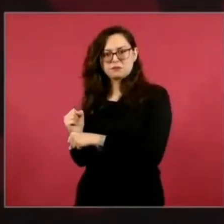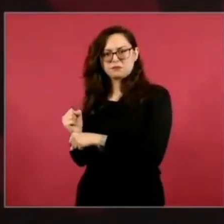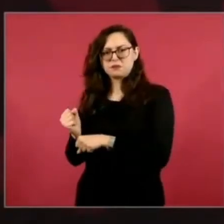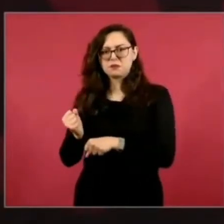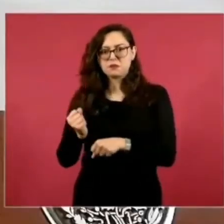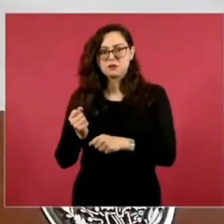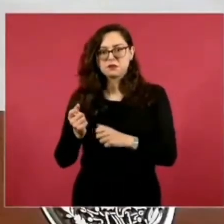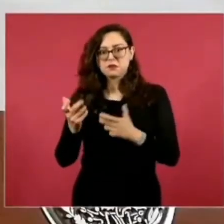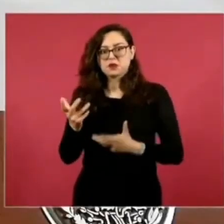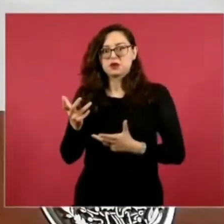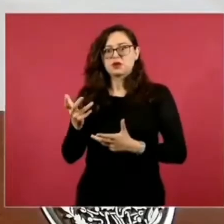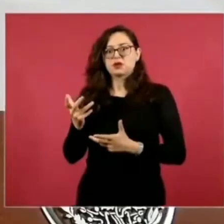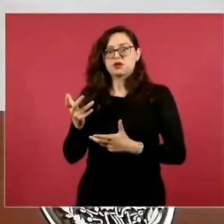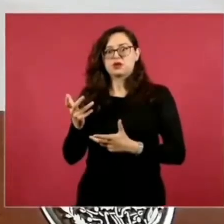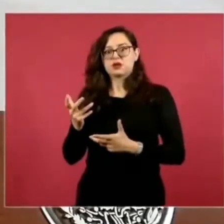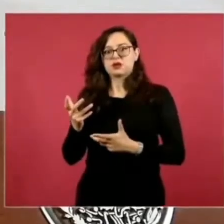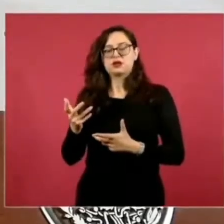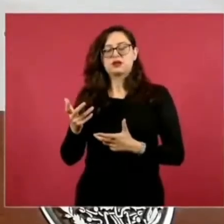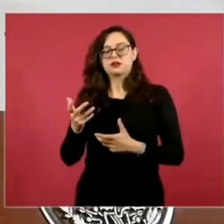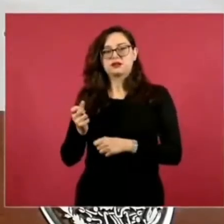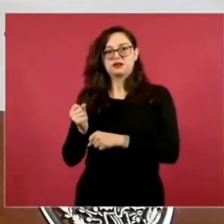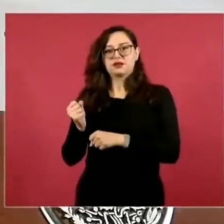les dejaba nada más el manguito del bat,